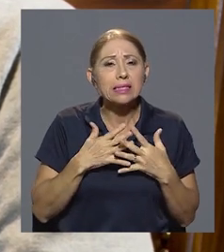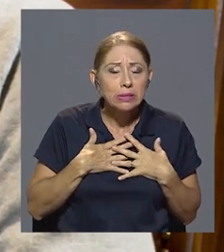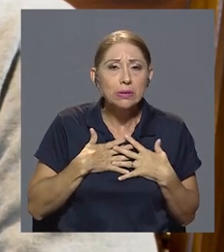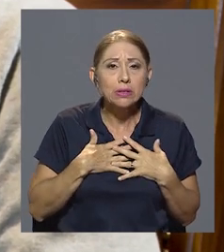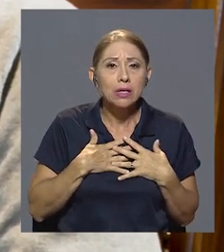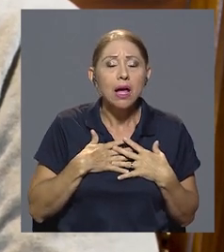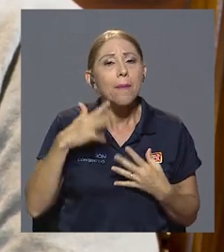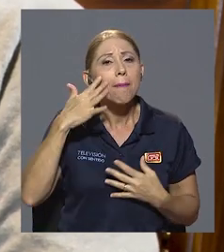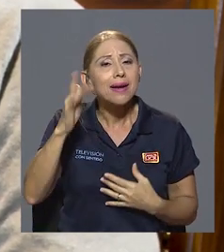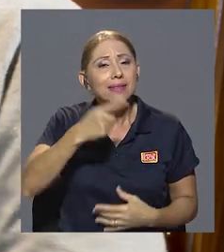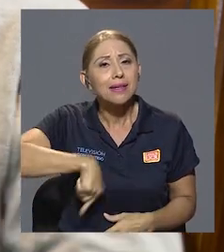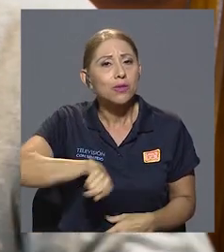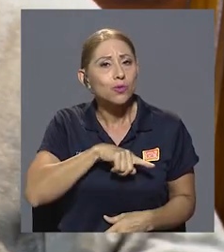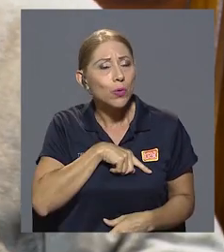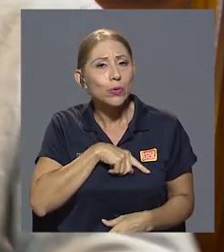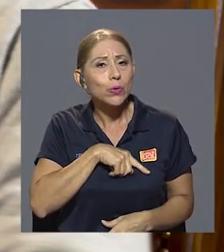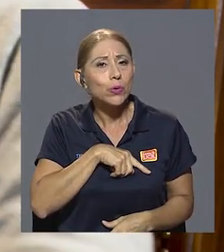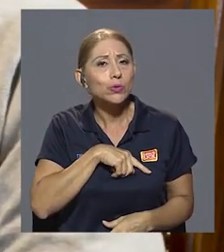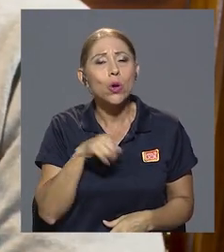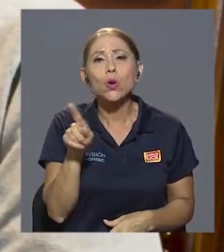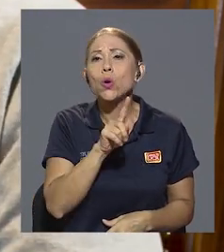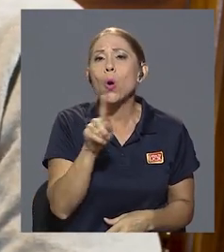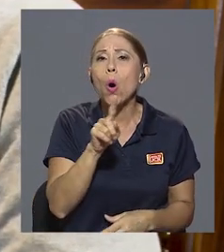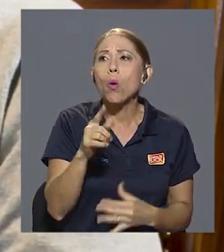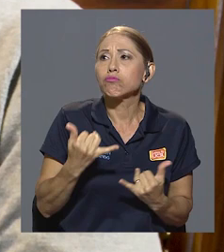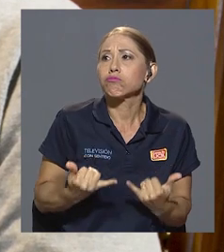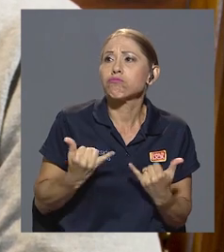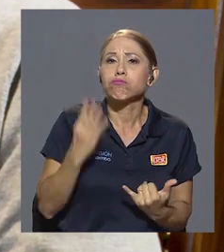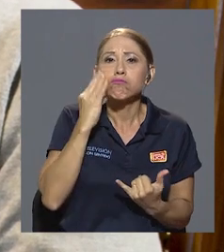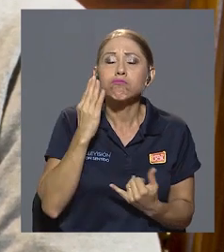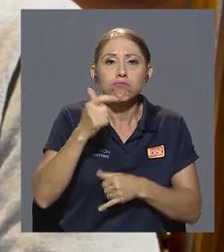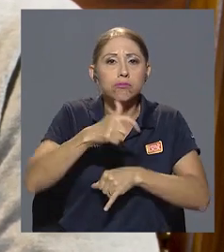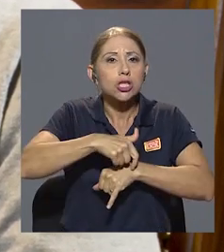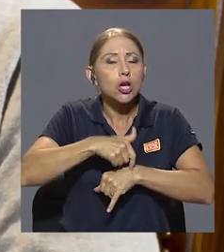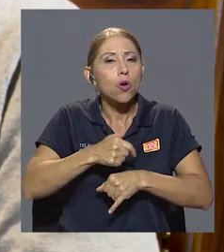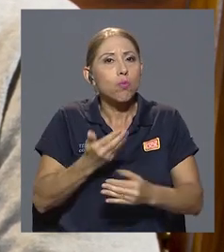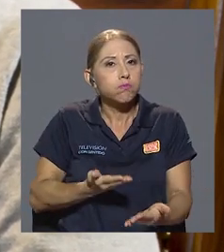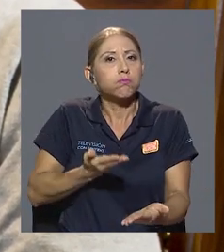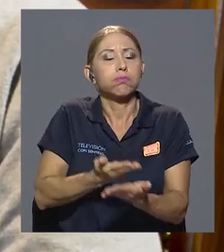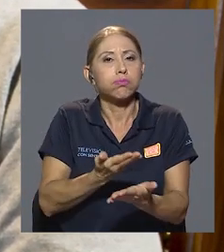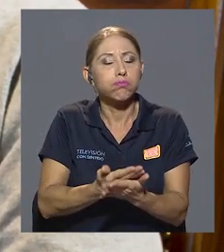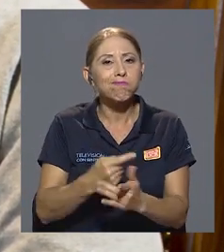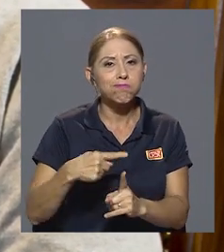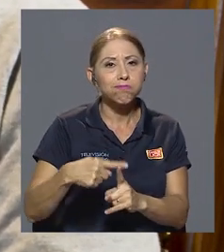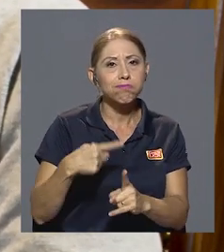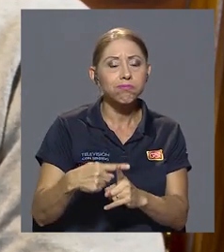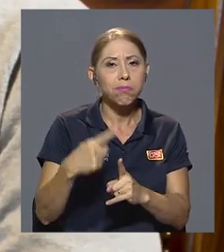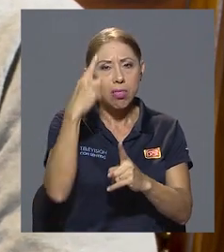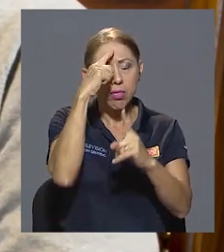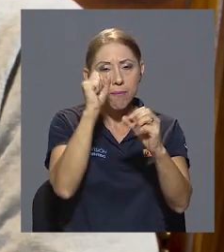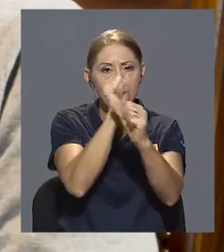no estamos en un ciclo propositivo en un periodo de de